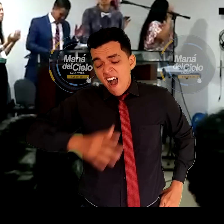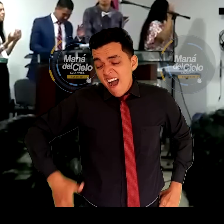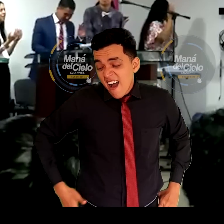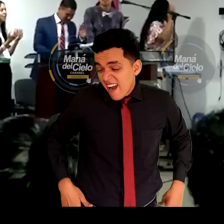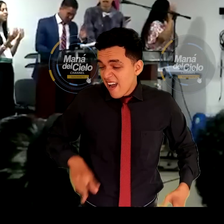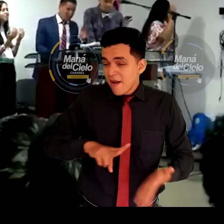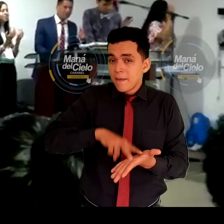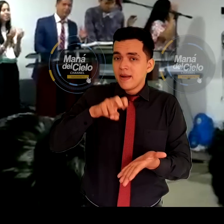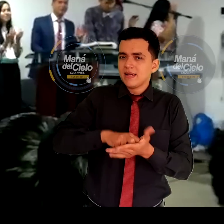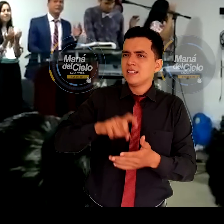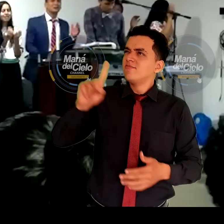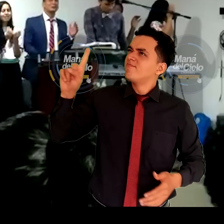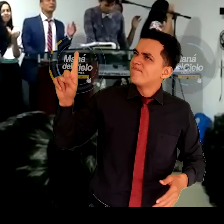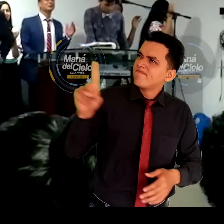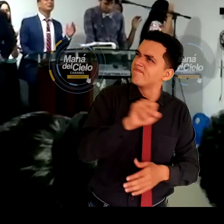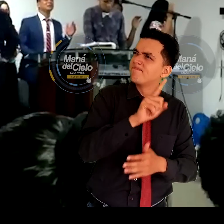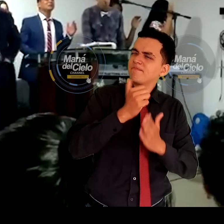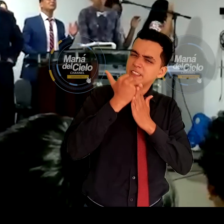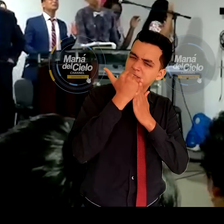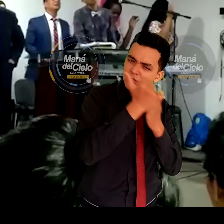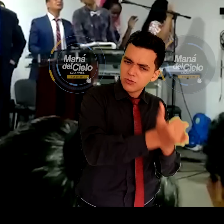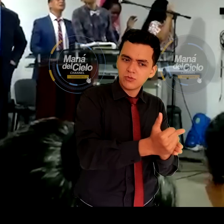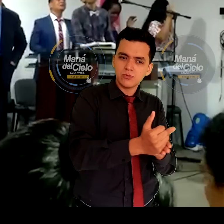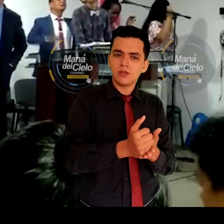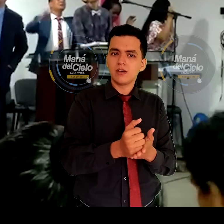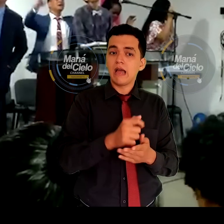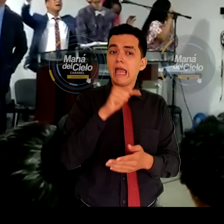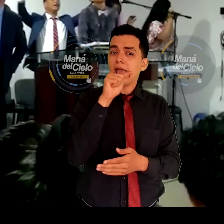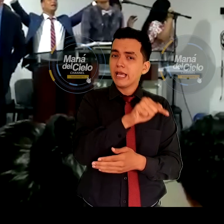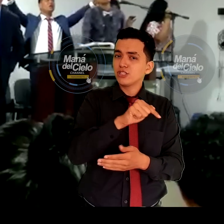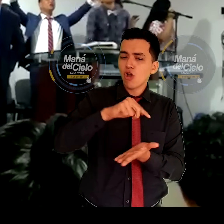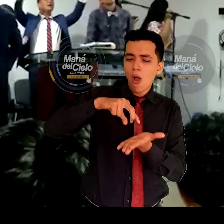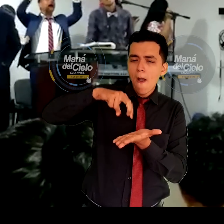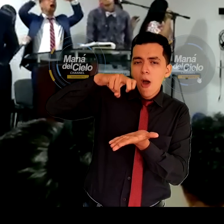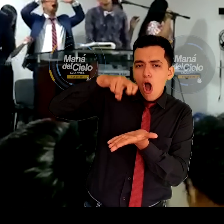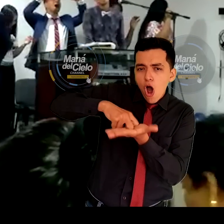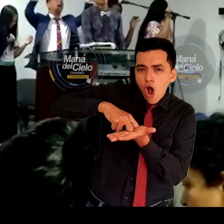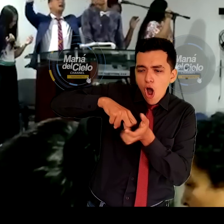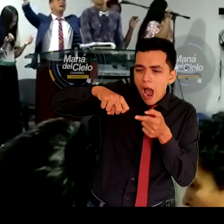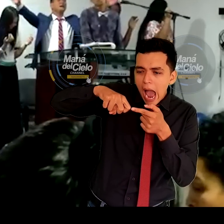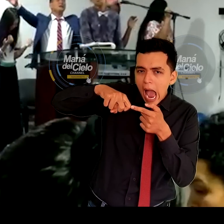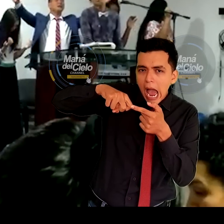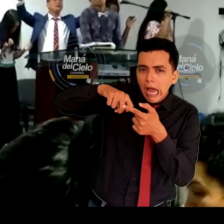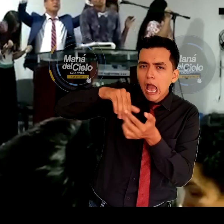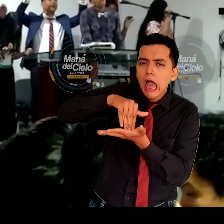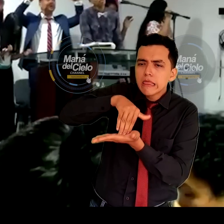quita el sueño, quita el cansancio. Levanta los brazos caídos y las rodillas paralizadas.